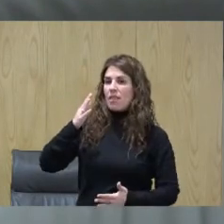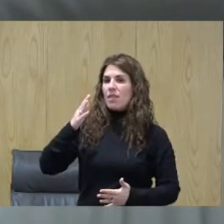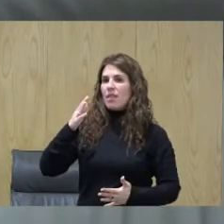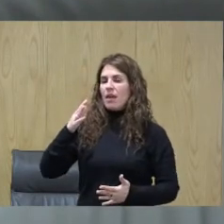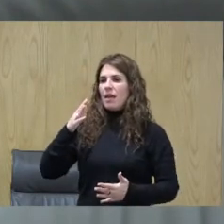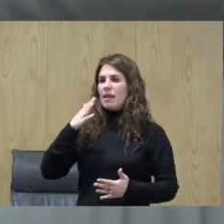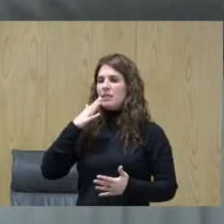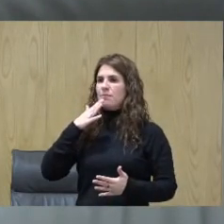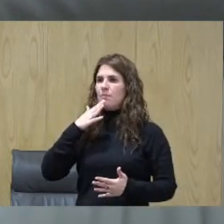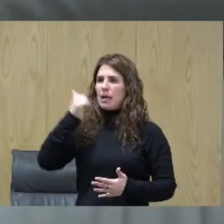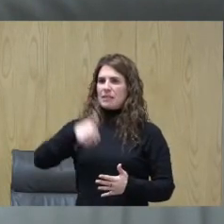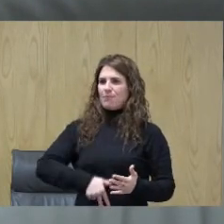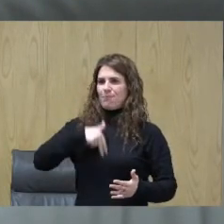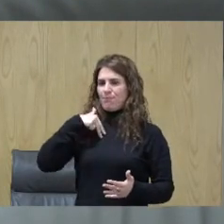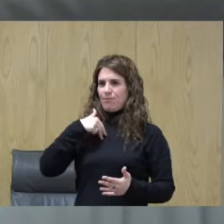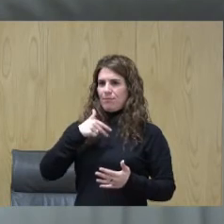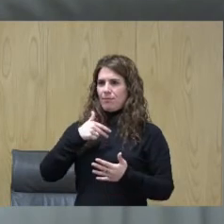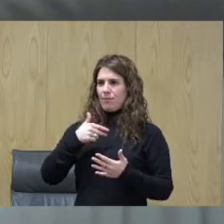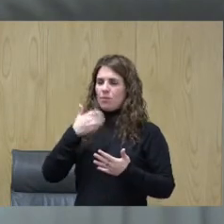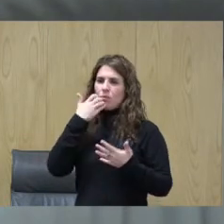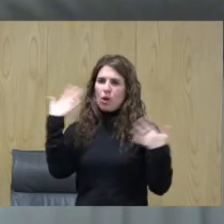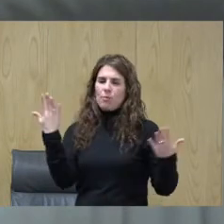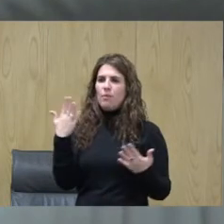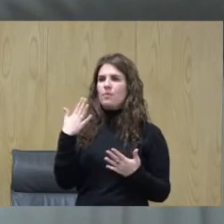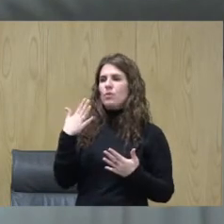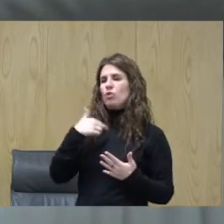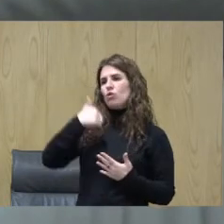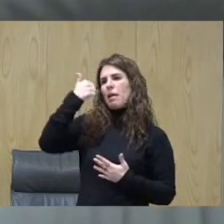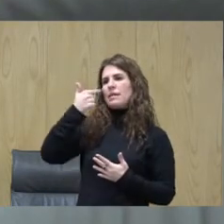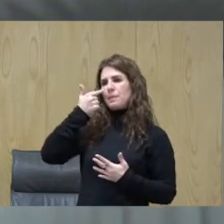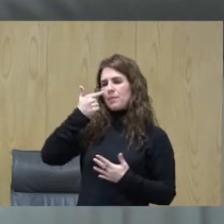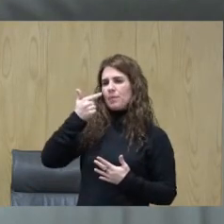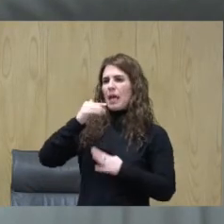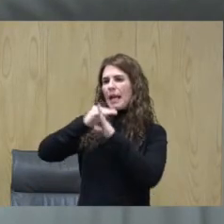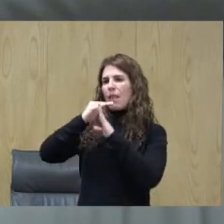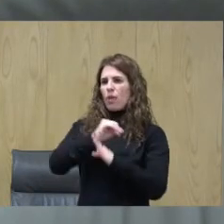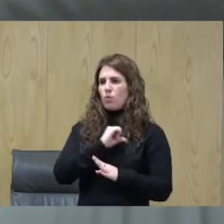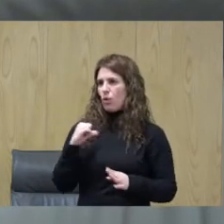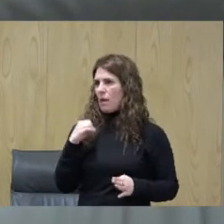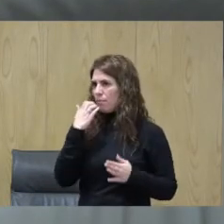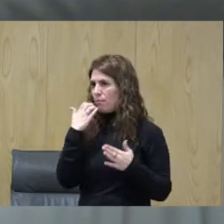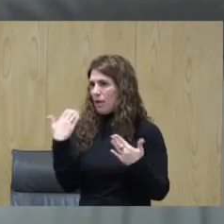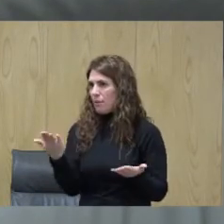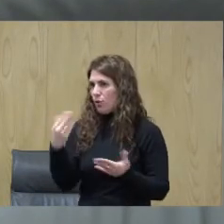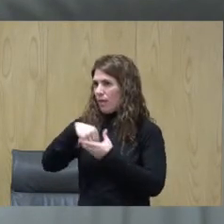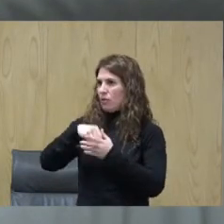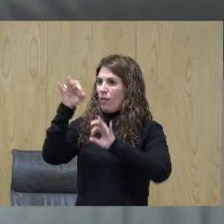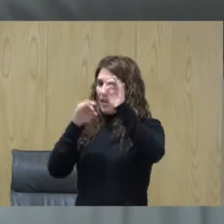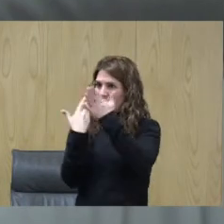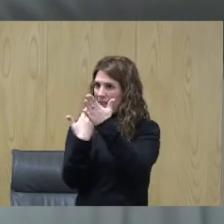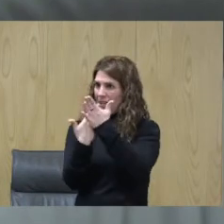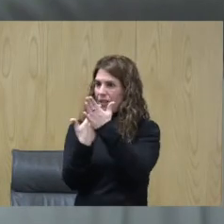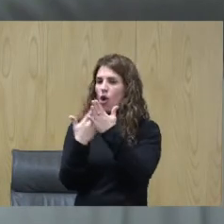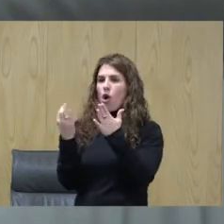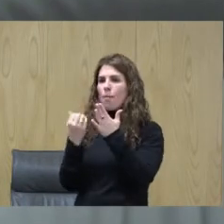más amplia en la que, por ejemplo, se mide el grado de autonomía, por ponerte un ejemplo, ¿no? O factores sociales que afectan más